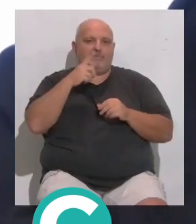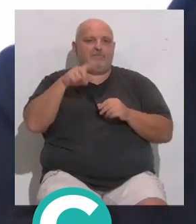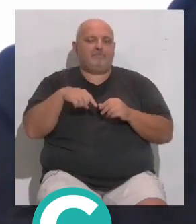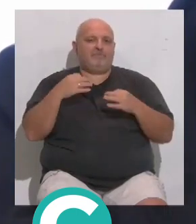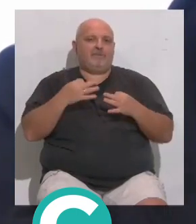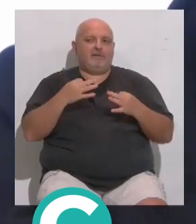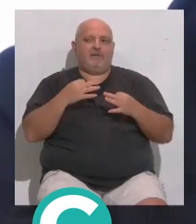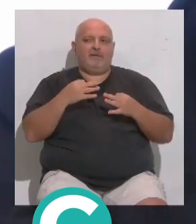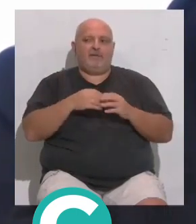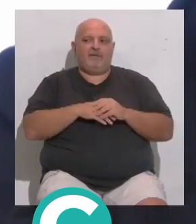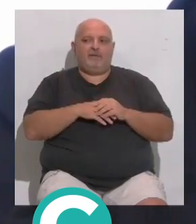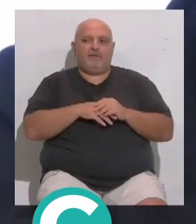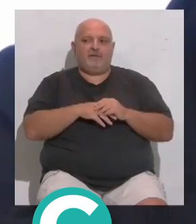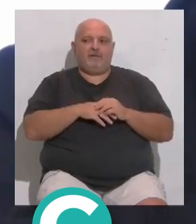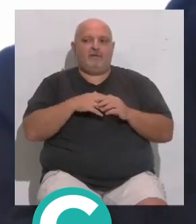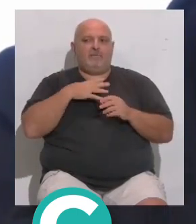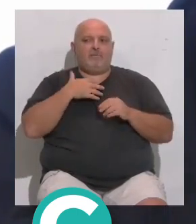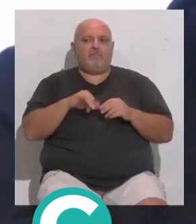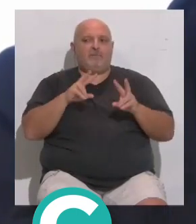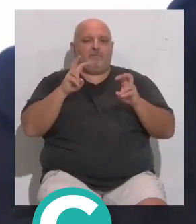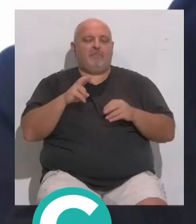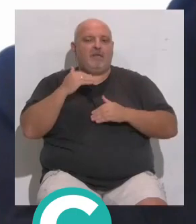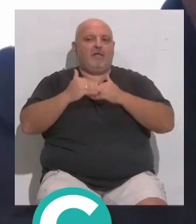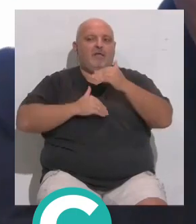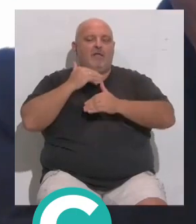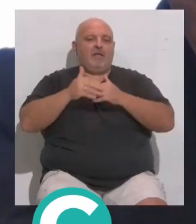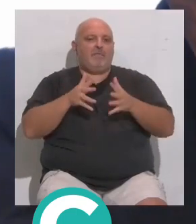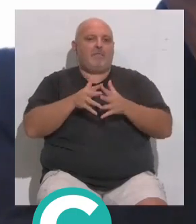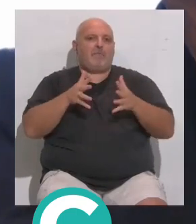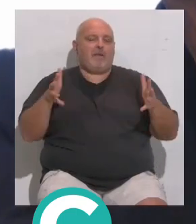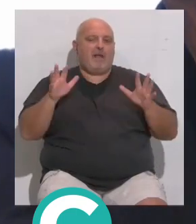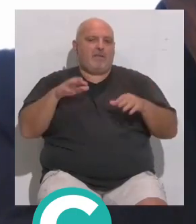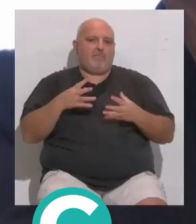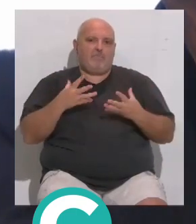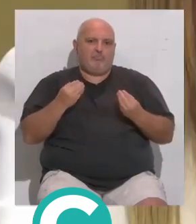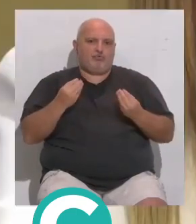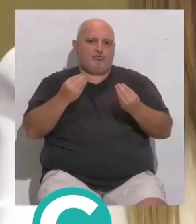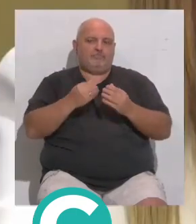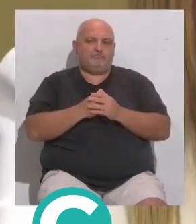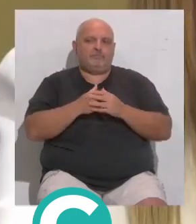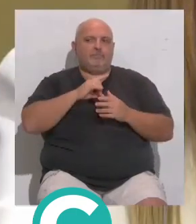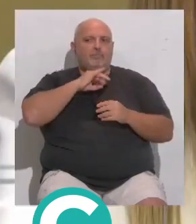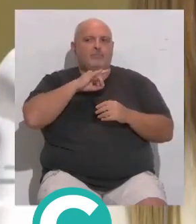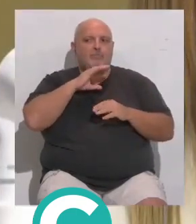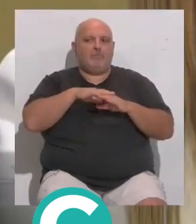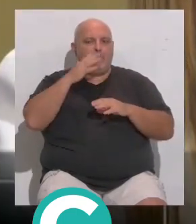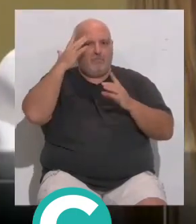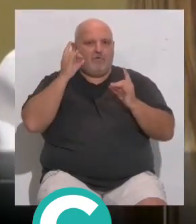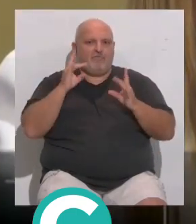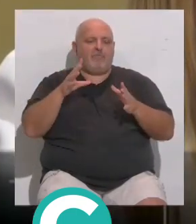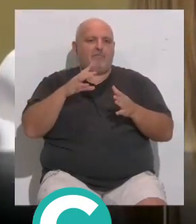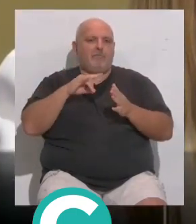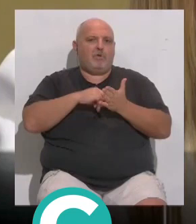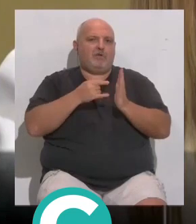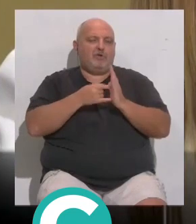que las posibilidades de evolucionar y crecer en Cádiz son múltiples. Estamos muy contentos de que por fin el proyecto